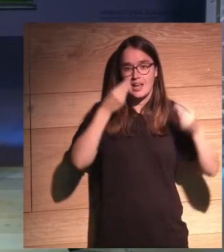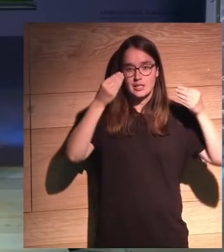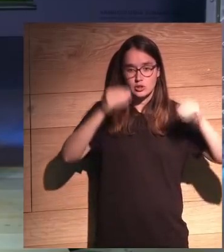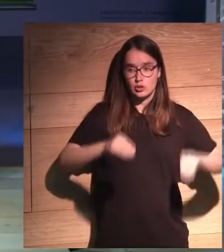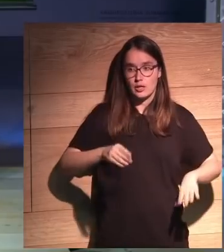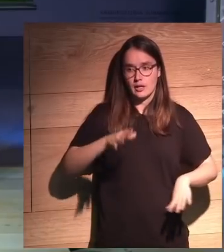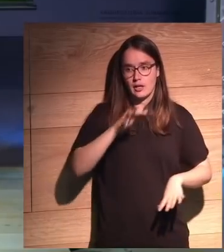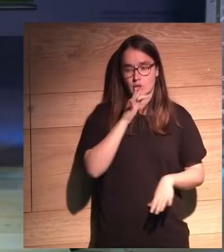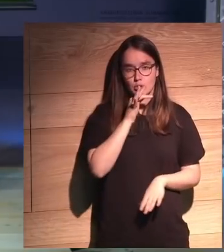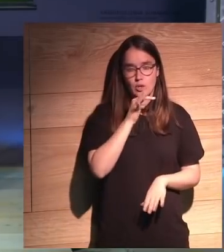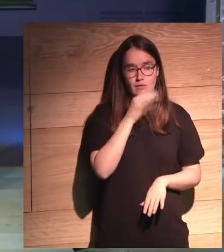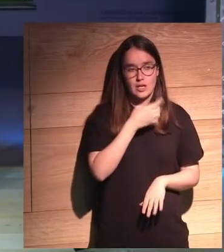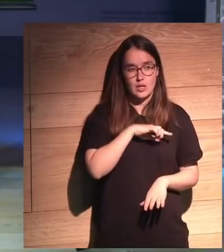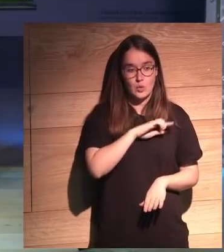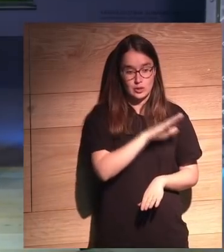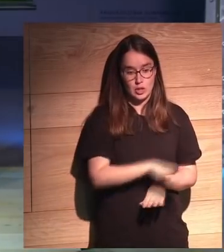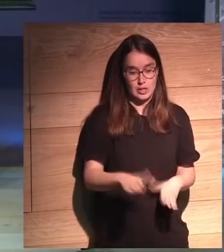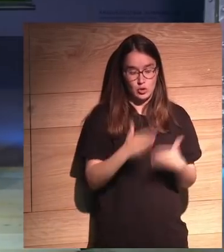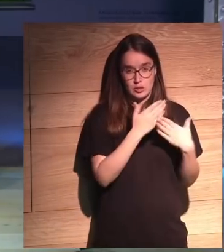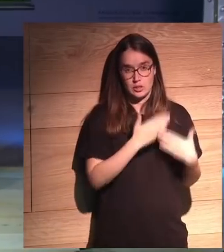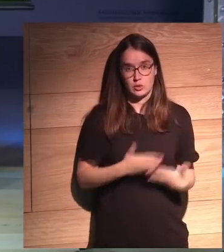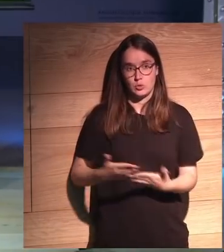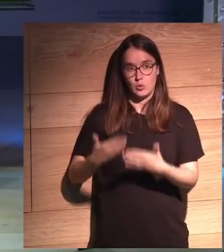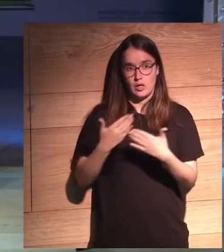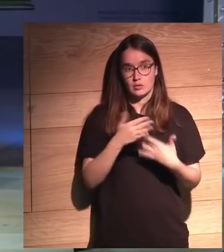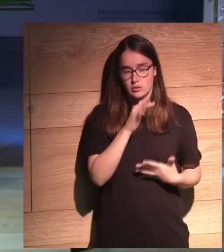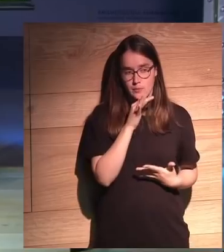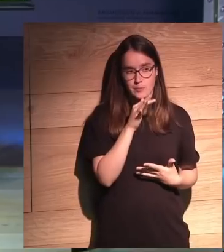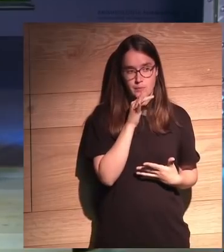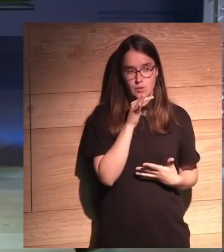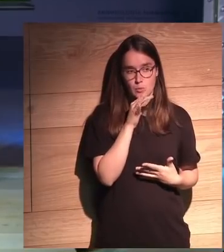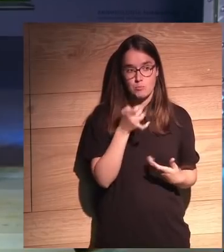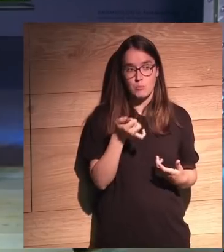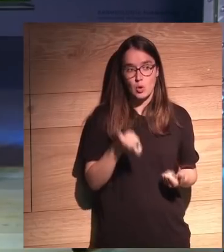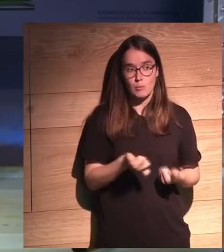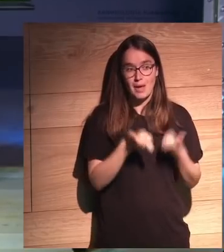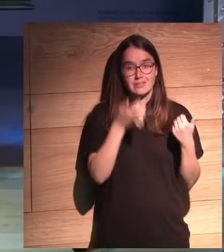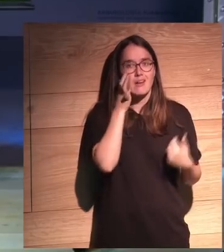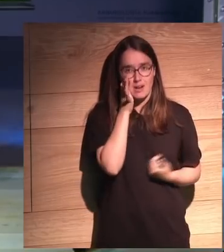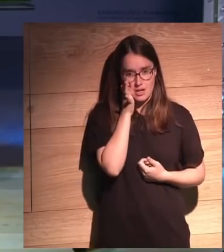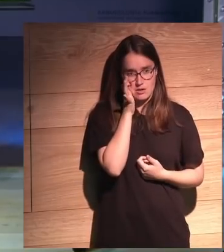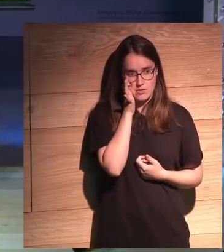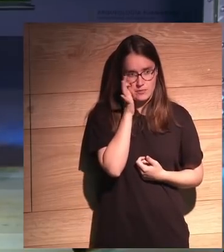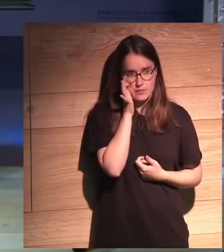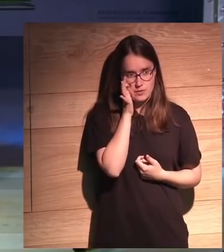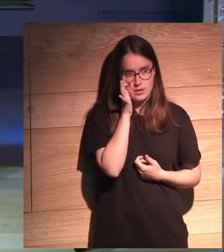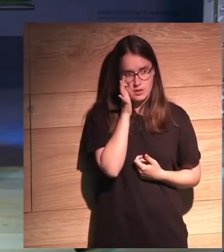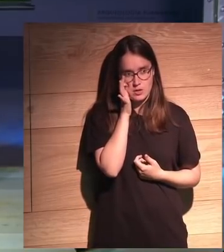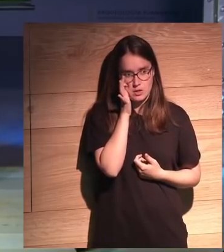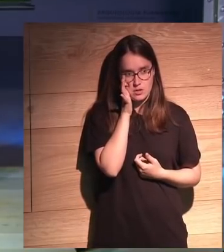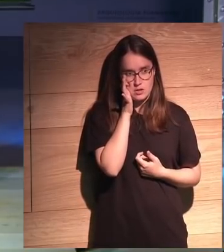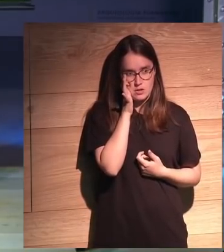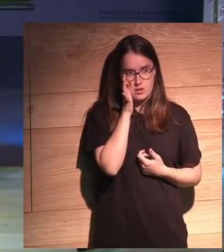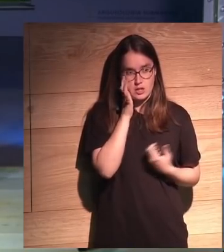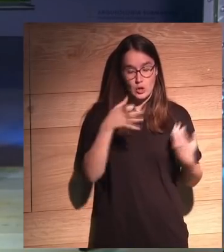que todavía nuestros niños estudian sea un poco más verdadera de lo